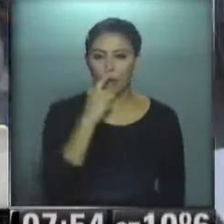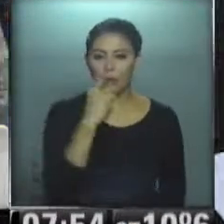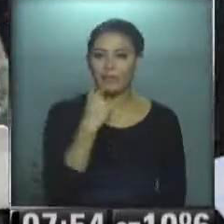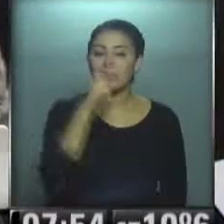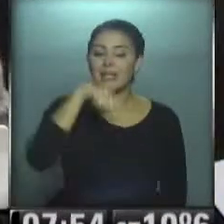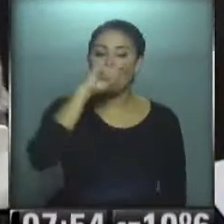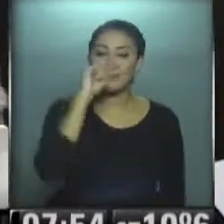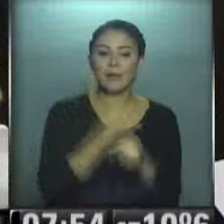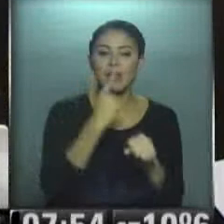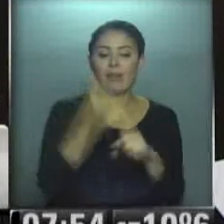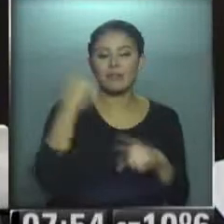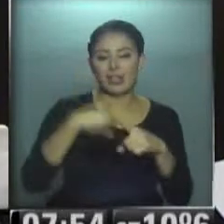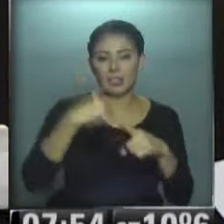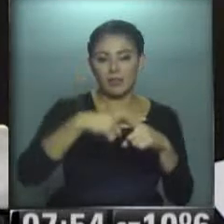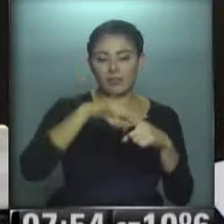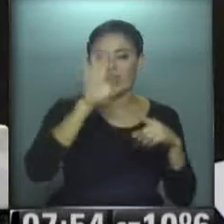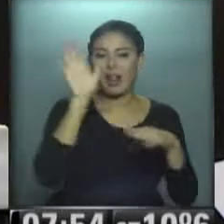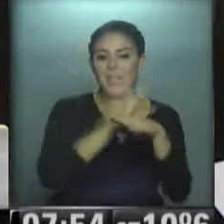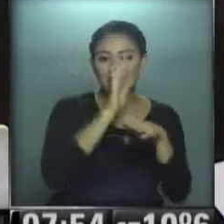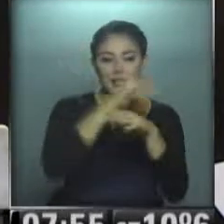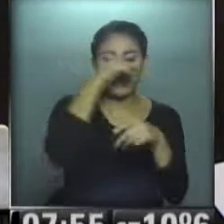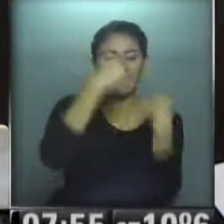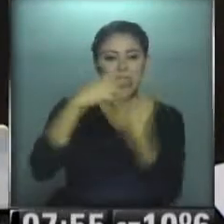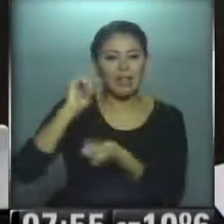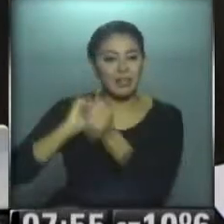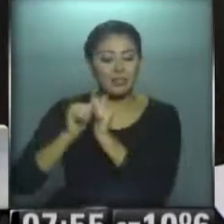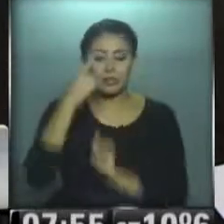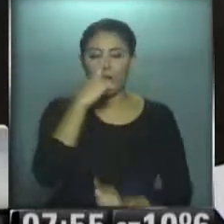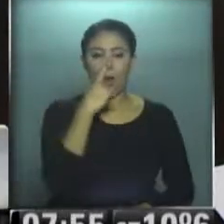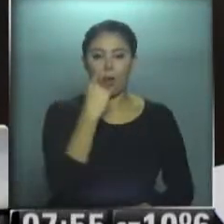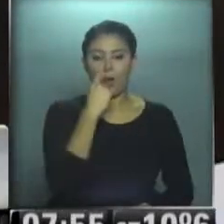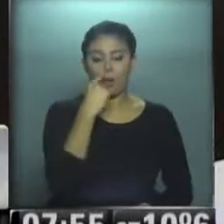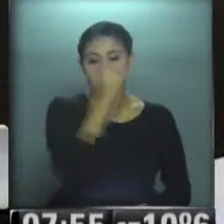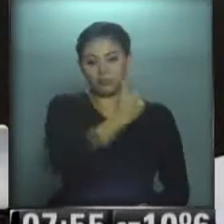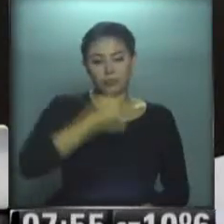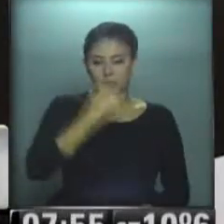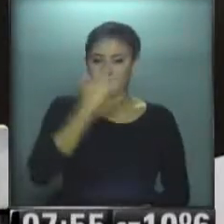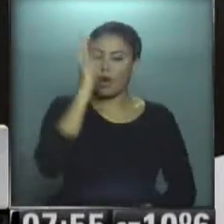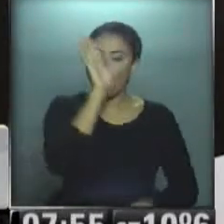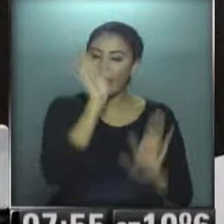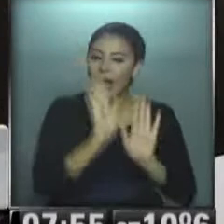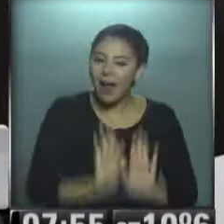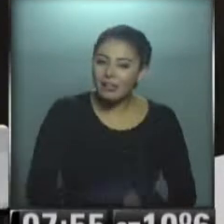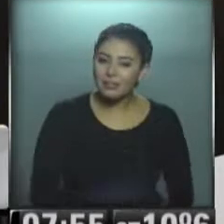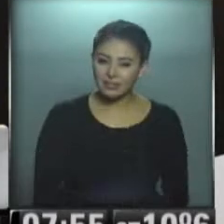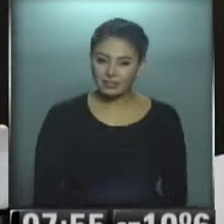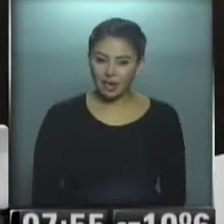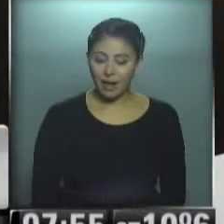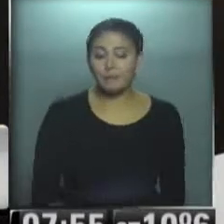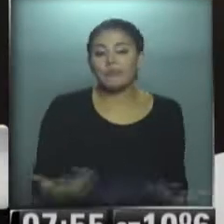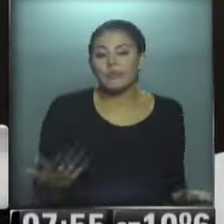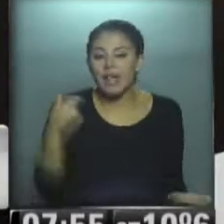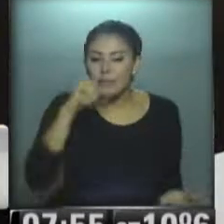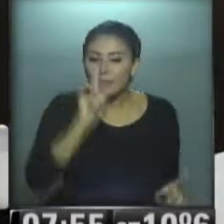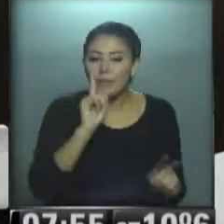de cine de diversidad sexual, Asterisco, organizado por el Estado. Eso tiene una gran importancia porque de alguna manera